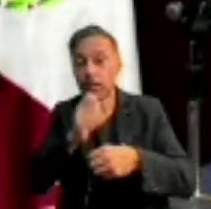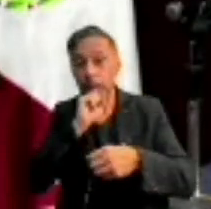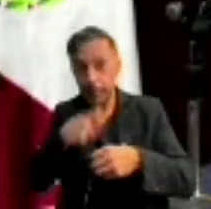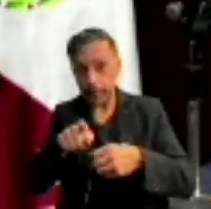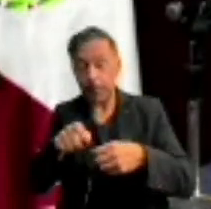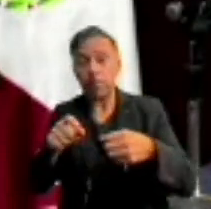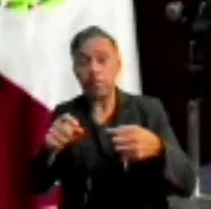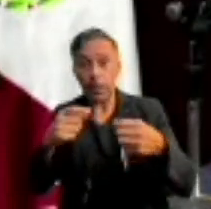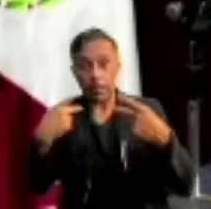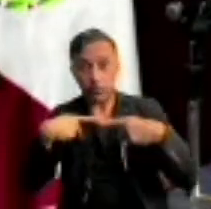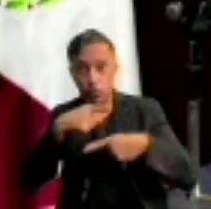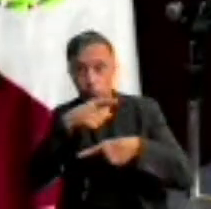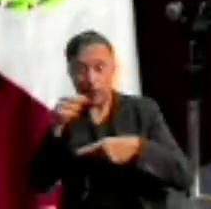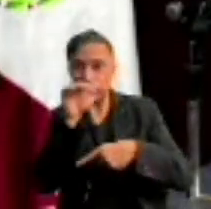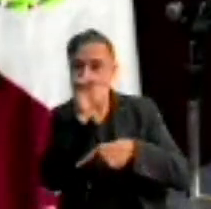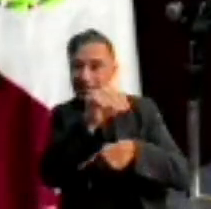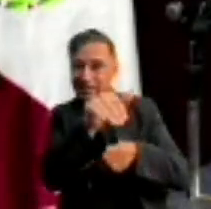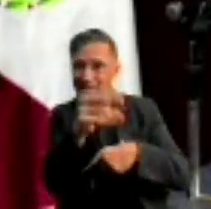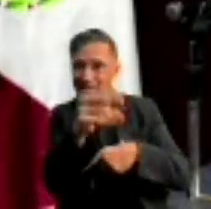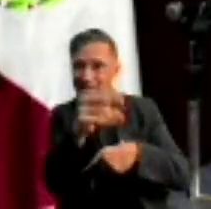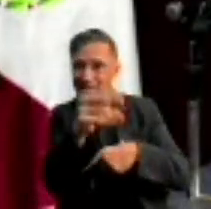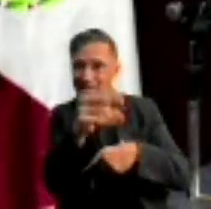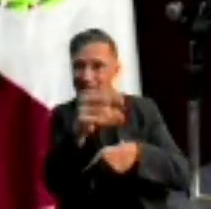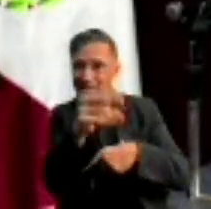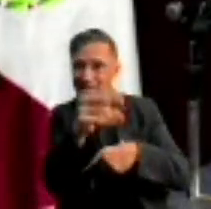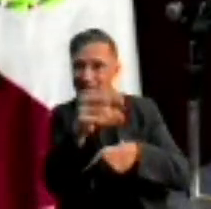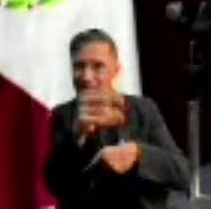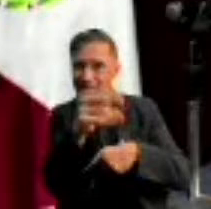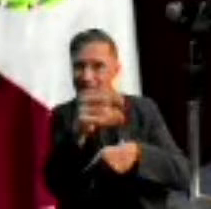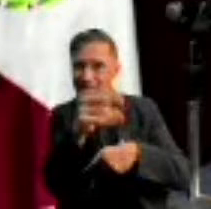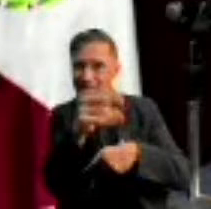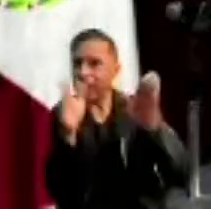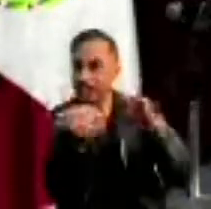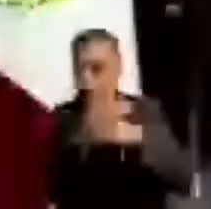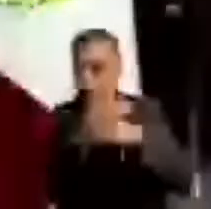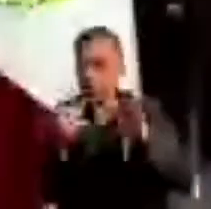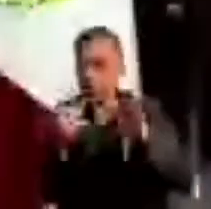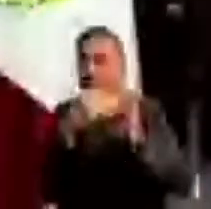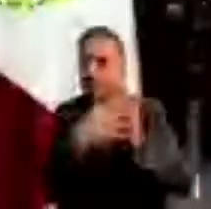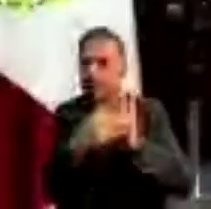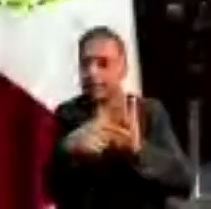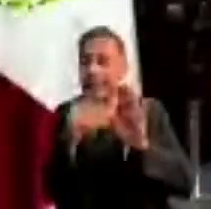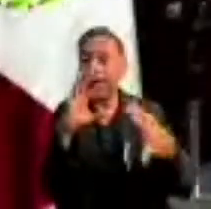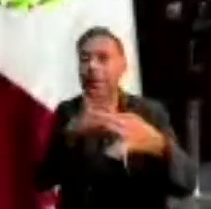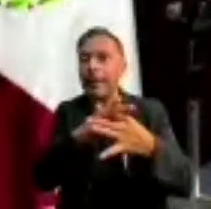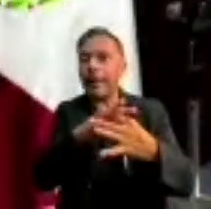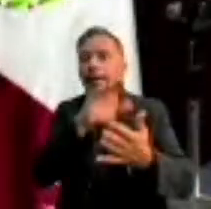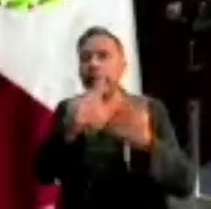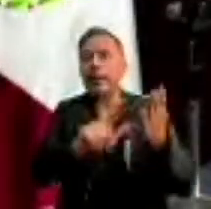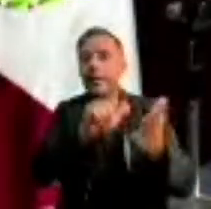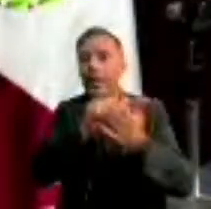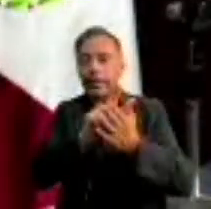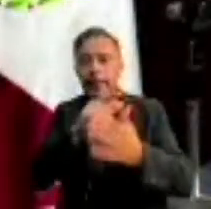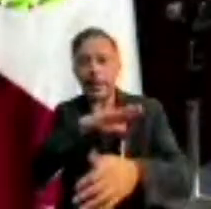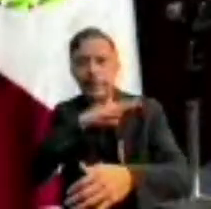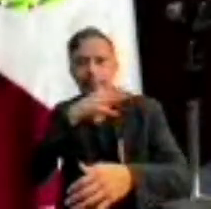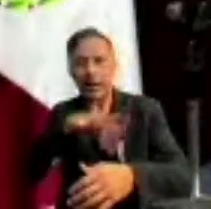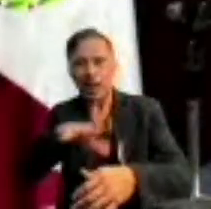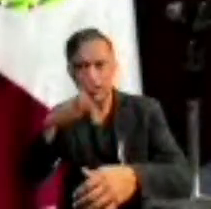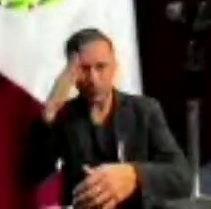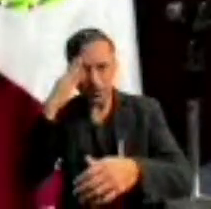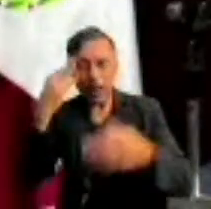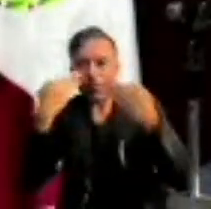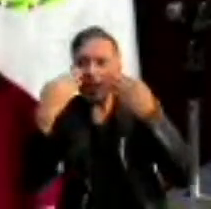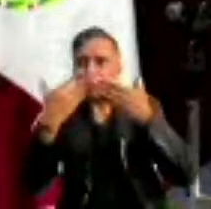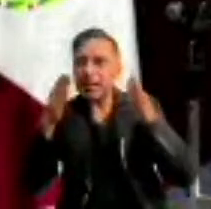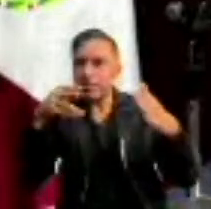a la información acorde a las disposiciones contenidas en la Ley General de transparencia y acceso a la información pública las leyes de